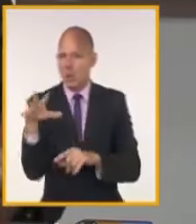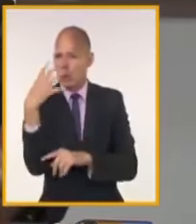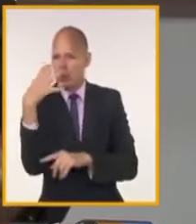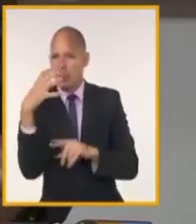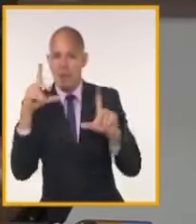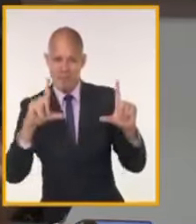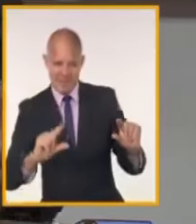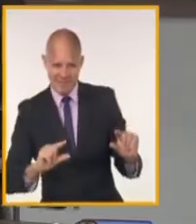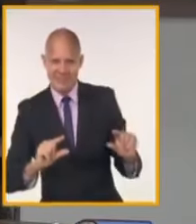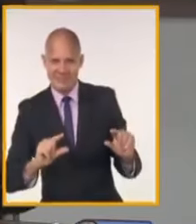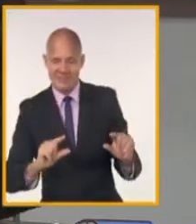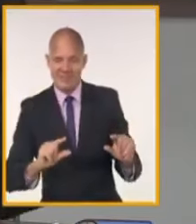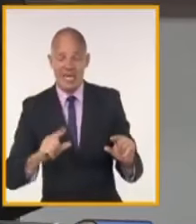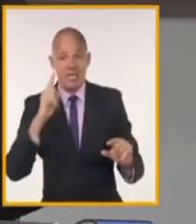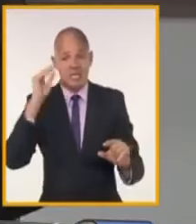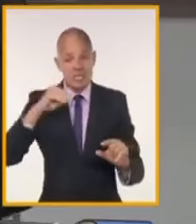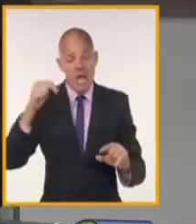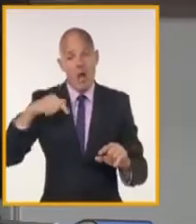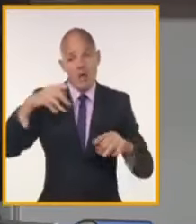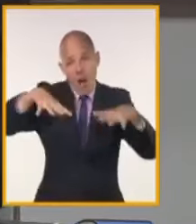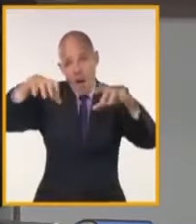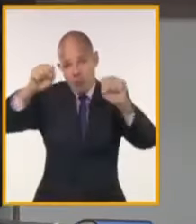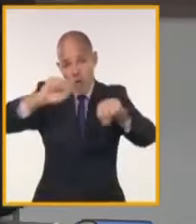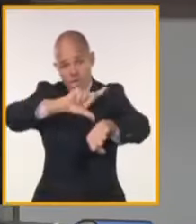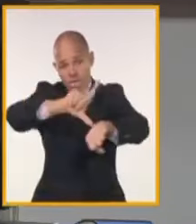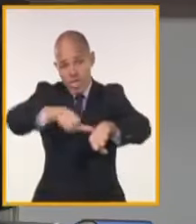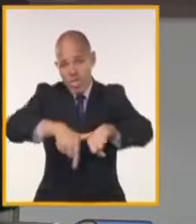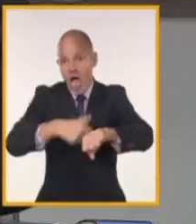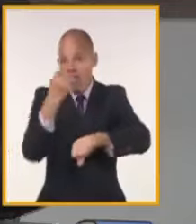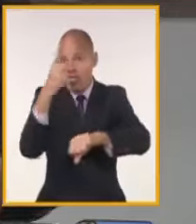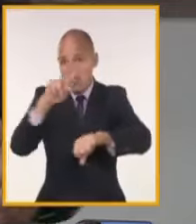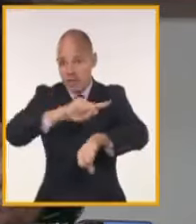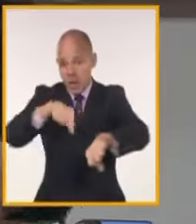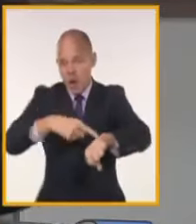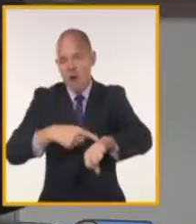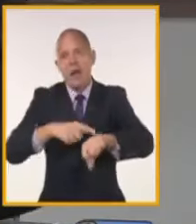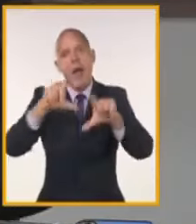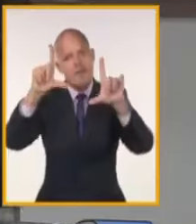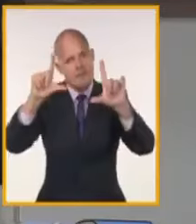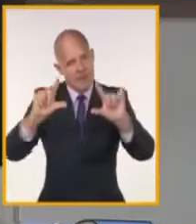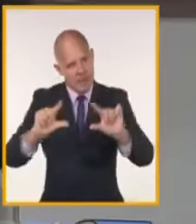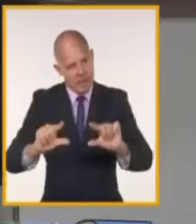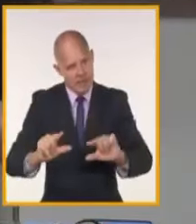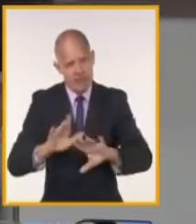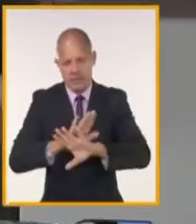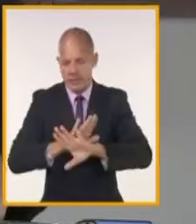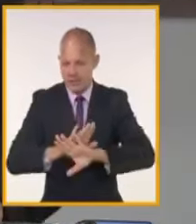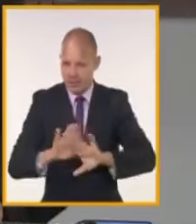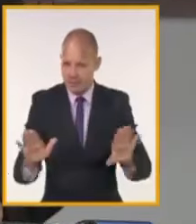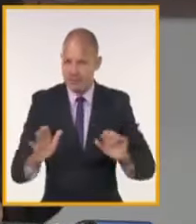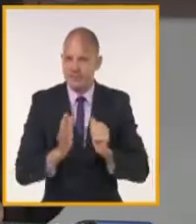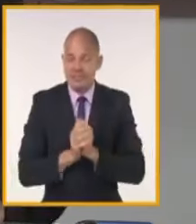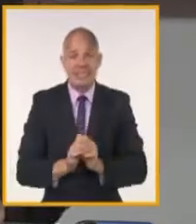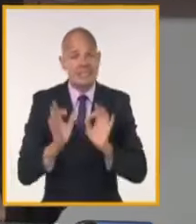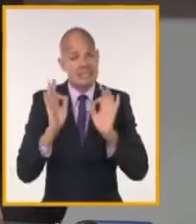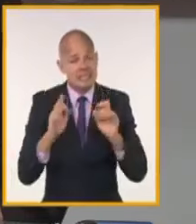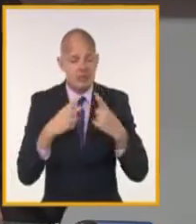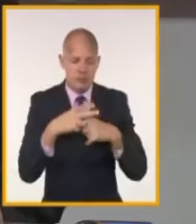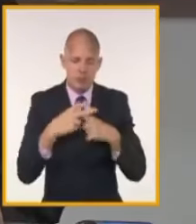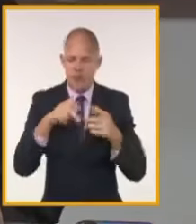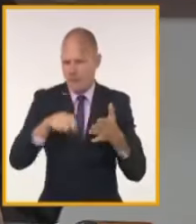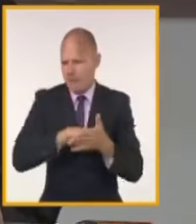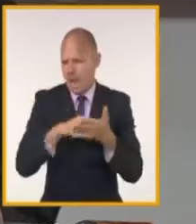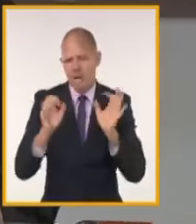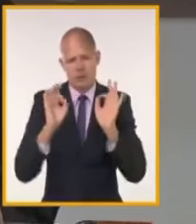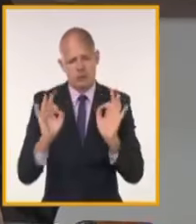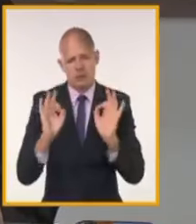empiezan a disminuir y lo tenemos que decir así y volveremos otra vez a los mantenimientos pero siempre con una manera planificada de